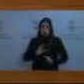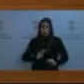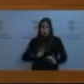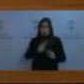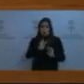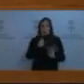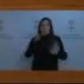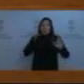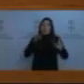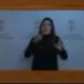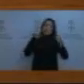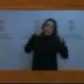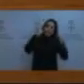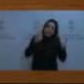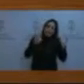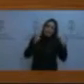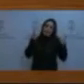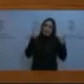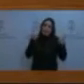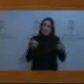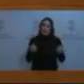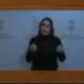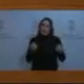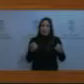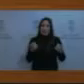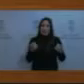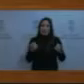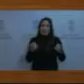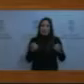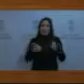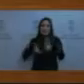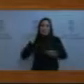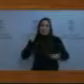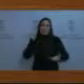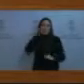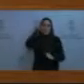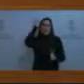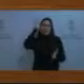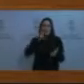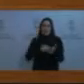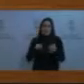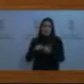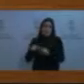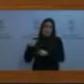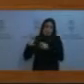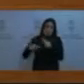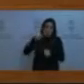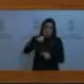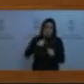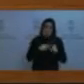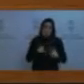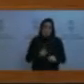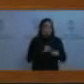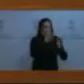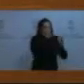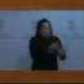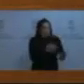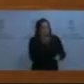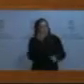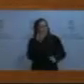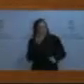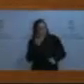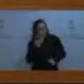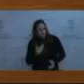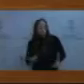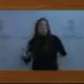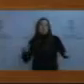poder ser, que no sacrifique a la gente con impuestos como el de sucesiones en Asturias, que a usted le gusta